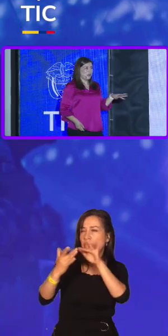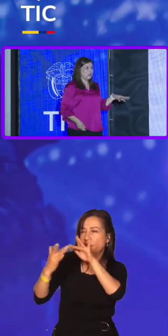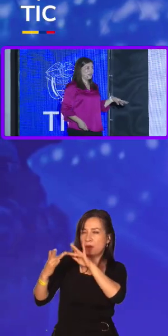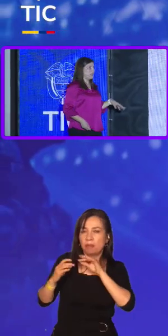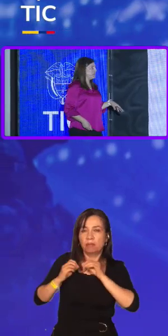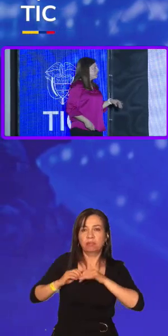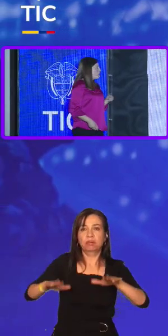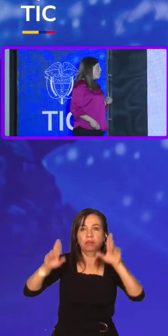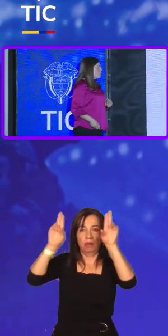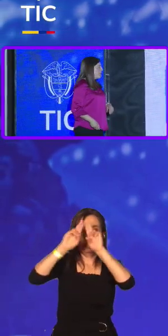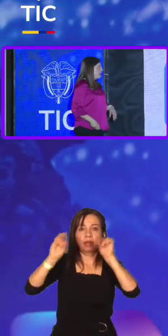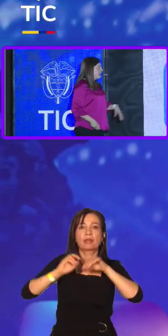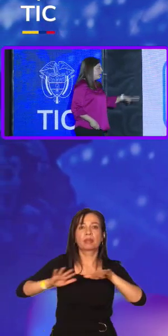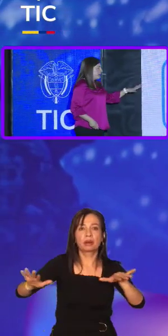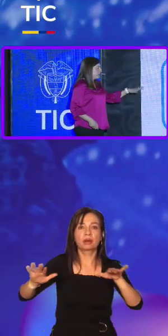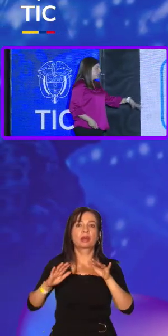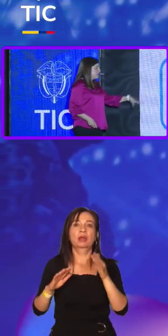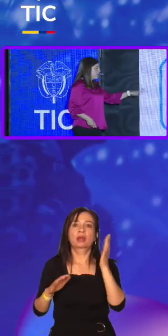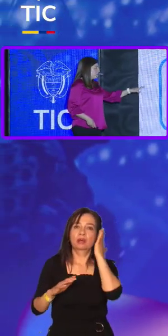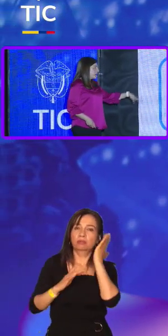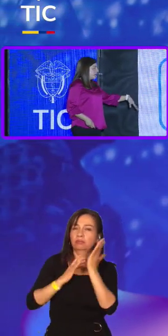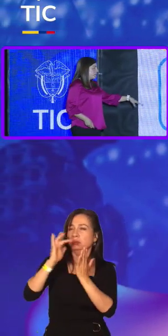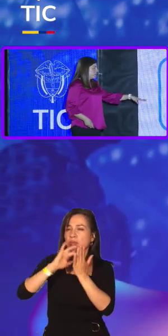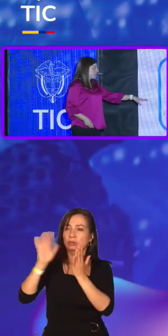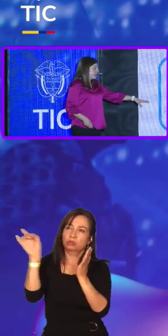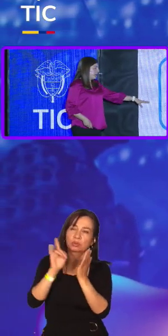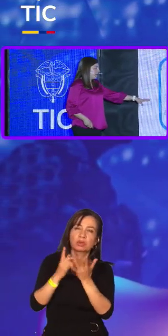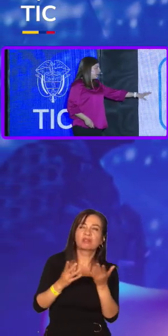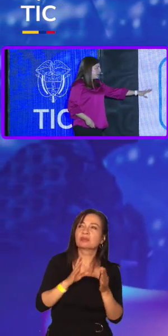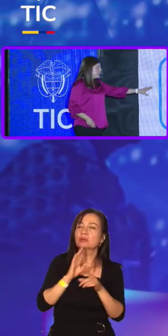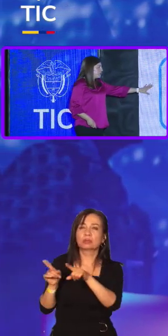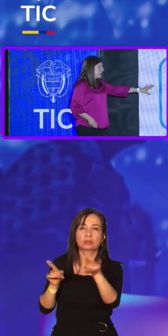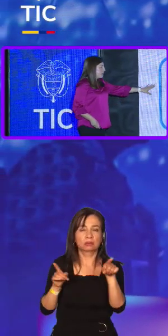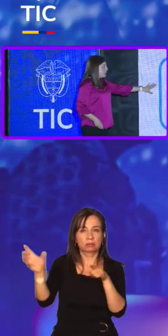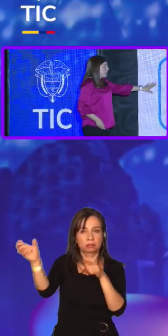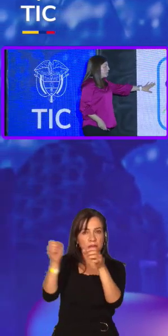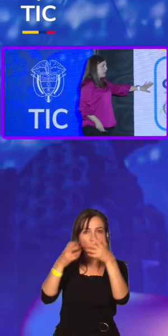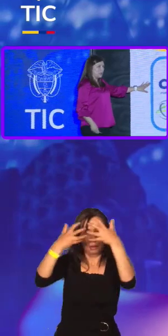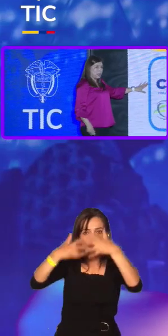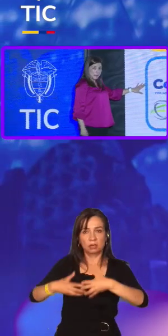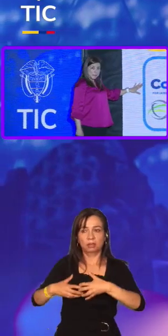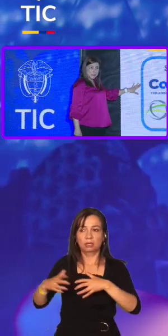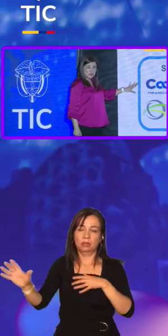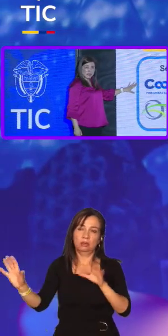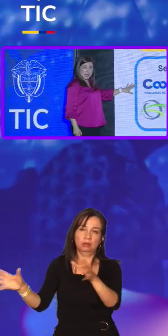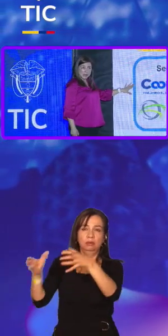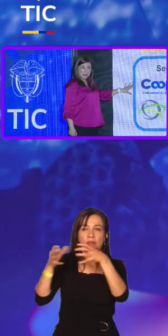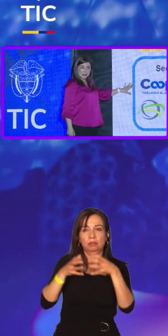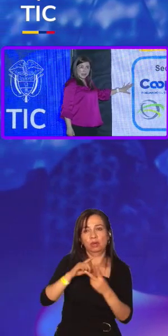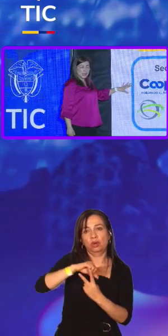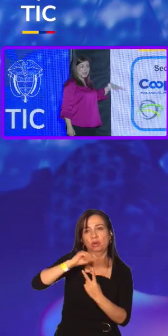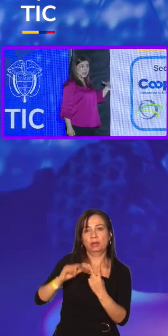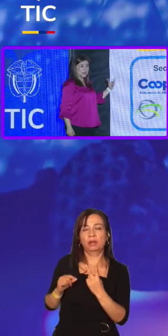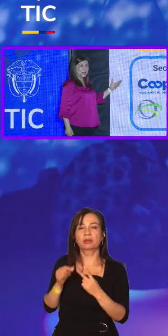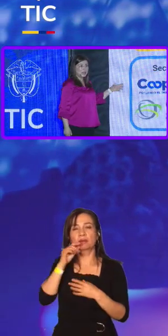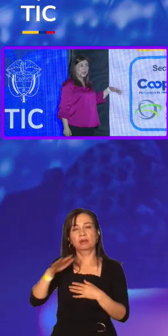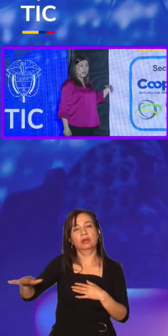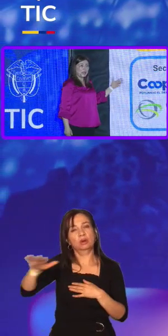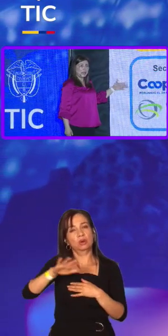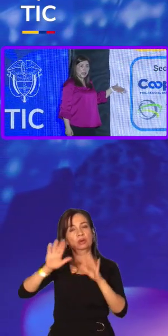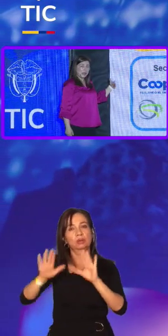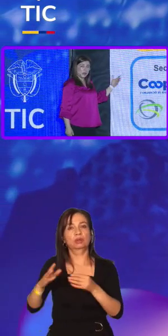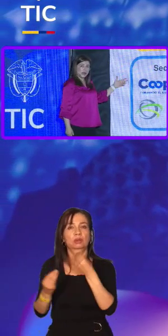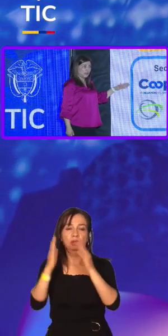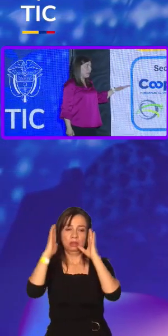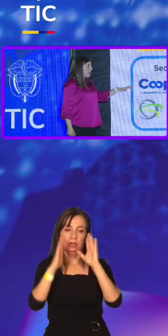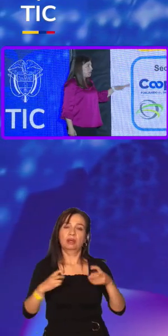conectividad, tanto de internet como móvil. Entonces, incorporamos entre estos a una cooperativa rural que es la